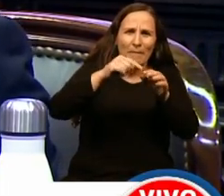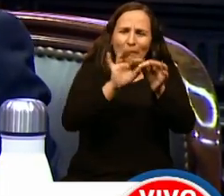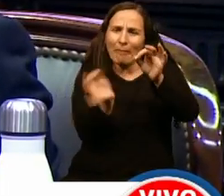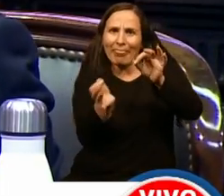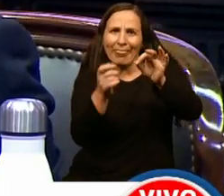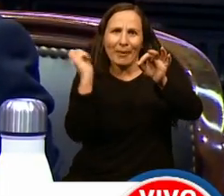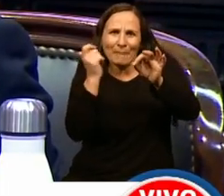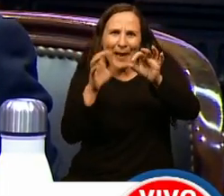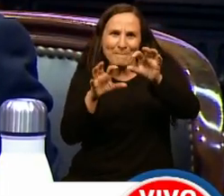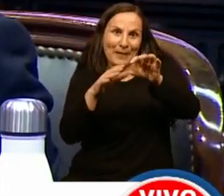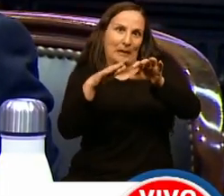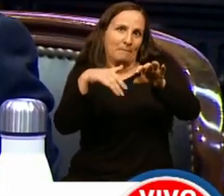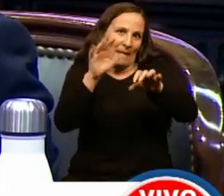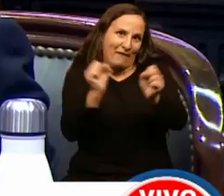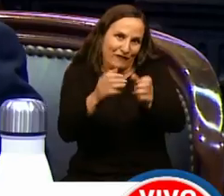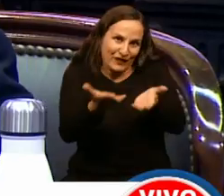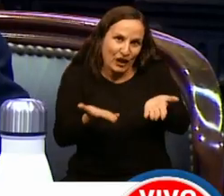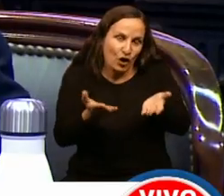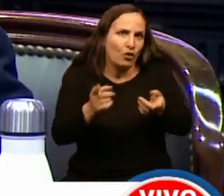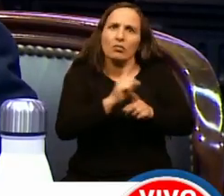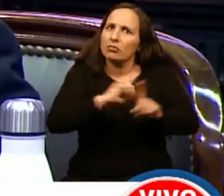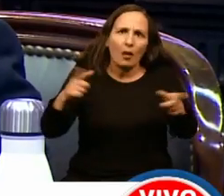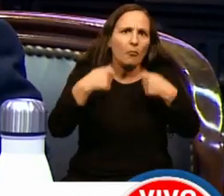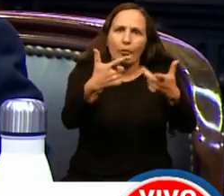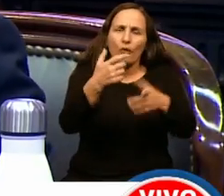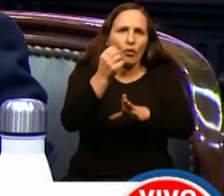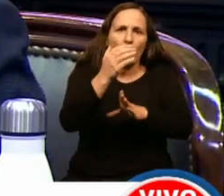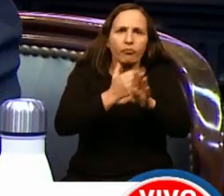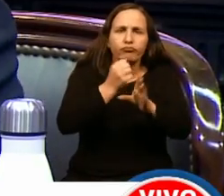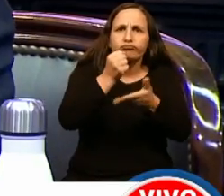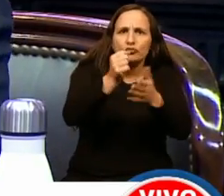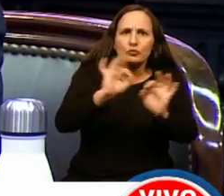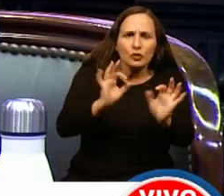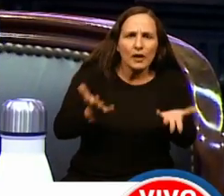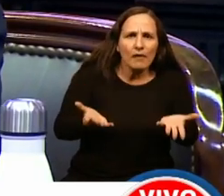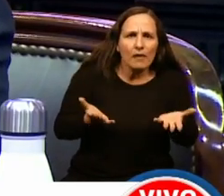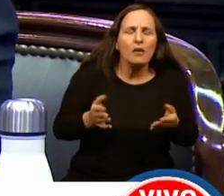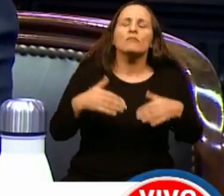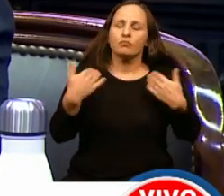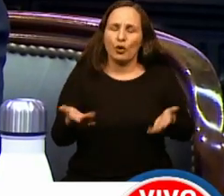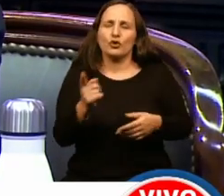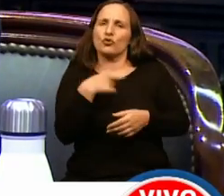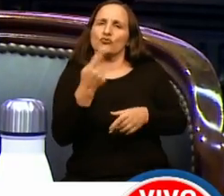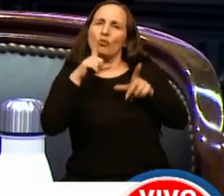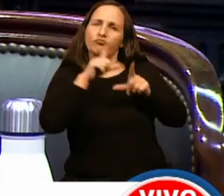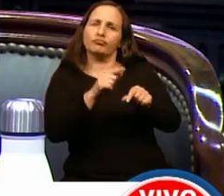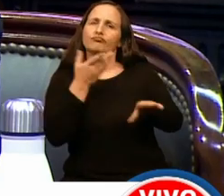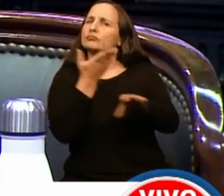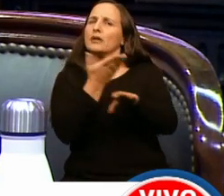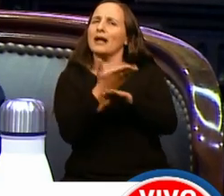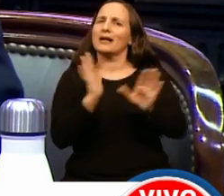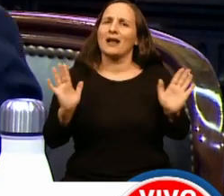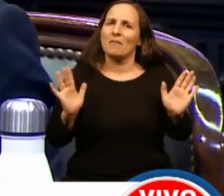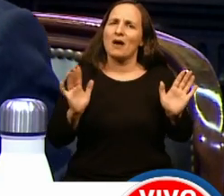más frío aún tampoco lo tenía y es por eso que reclamamos tan